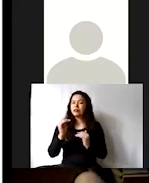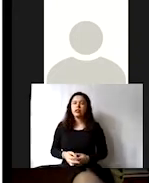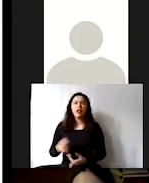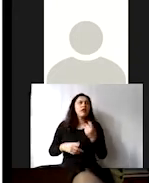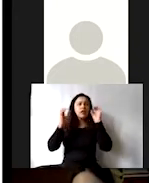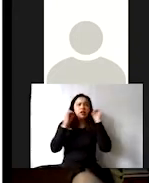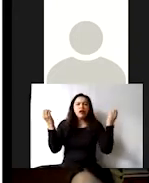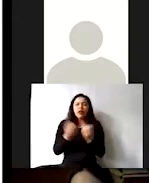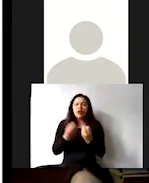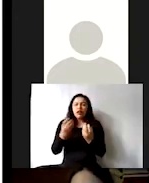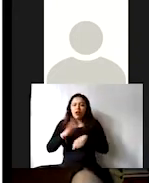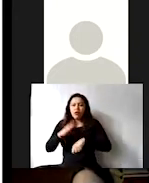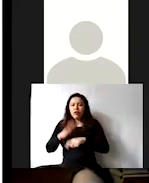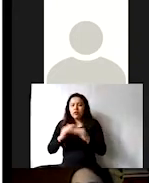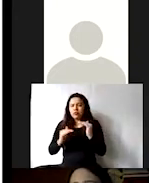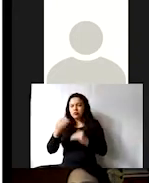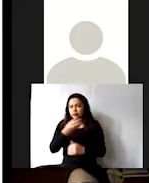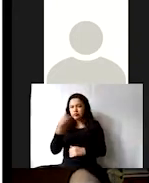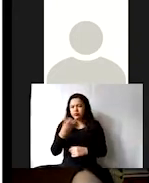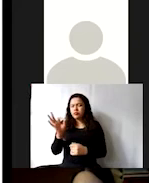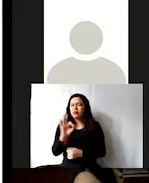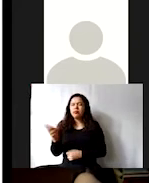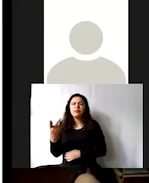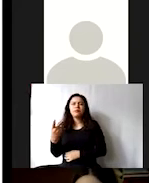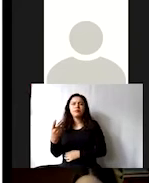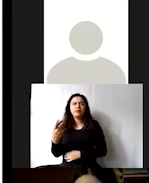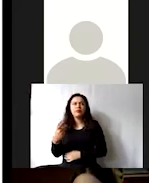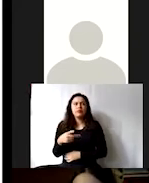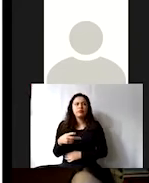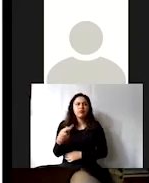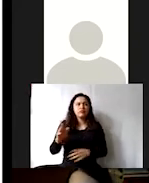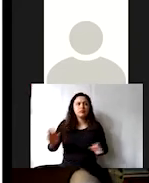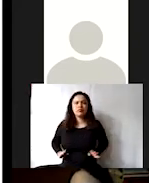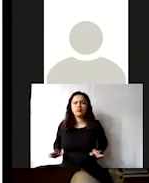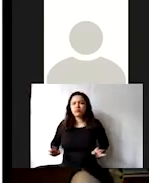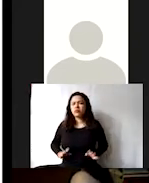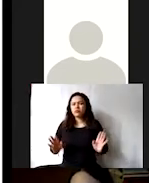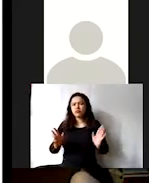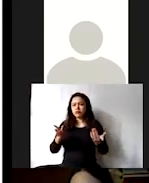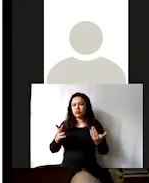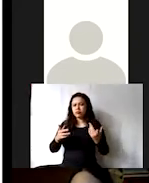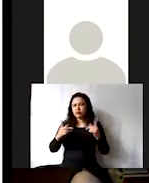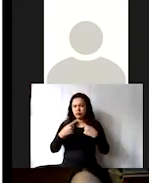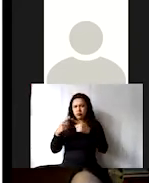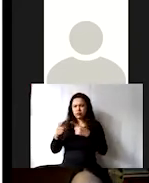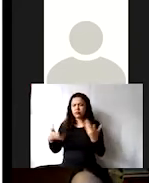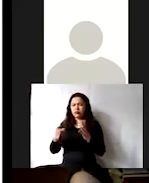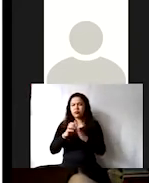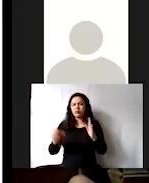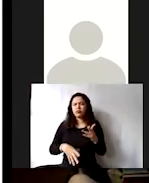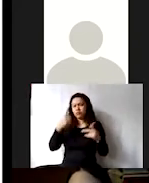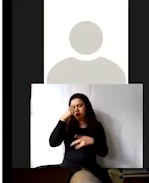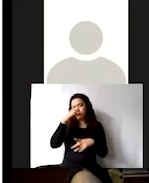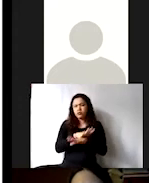algunas organizaciones. Y otra vez pueden ser de cualquier tipo. No sé si también tienen ejemplos con Hola.